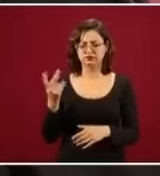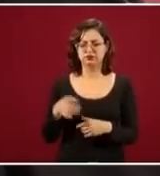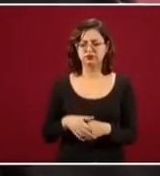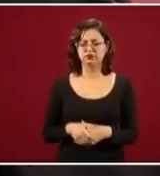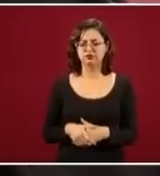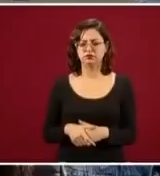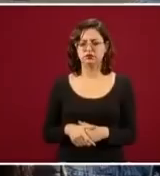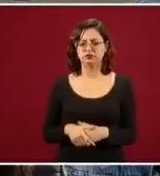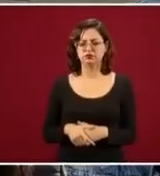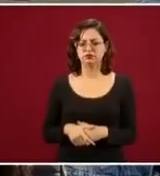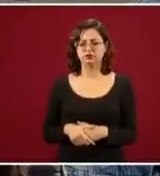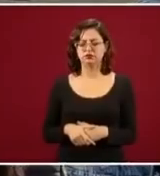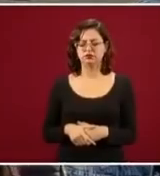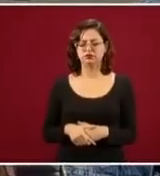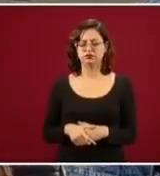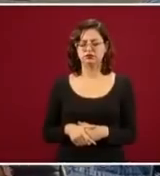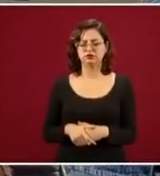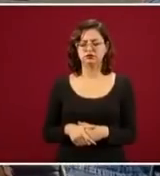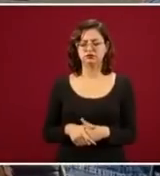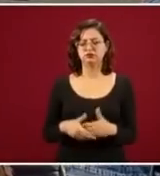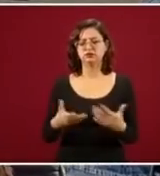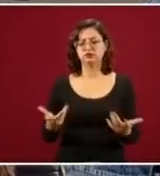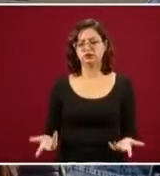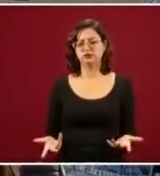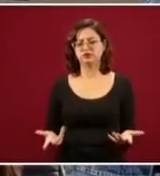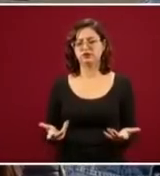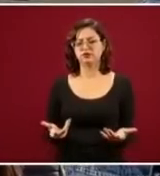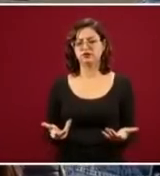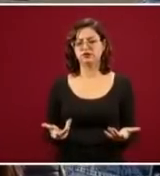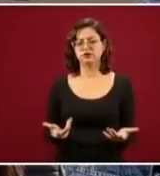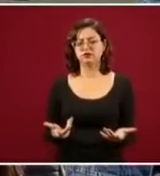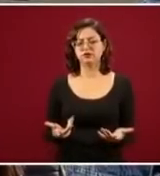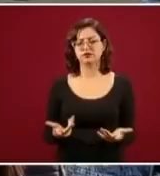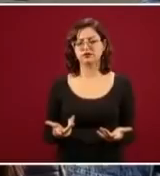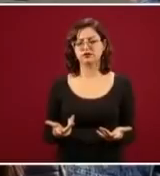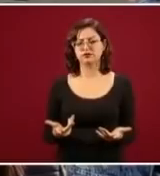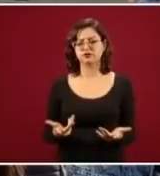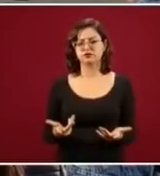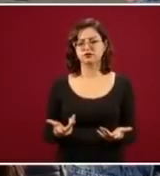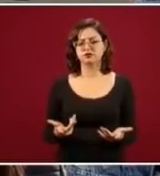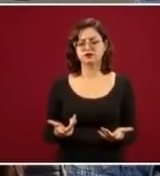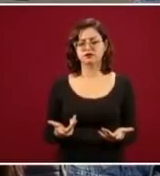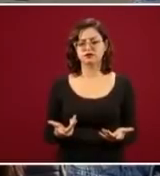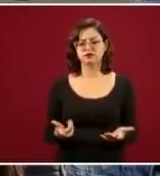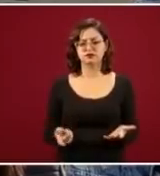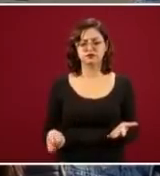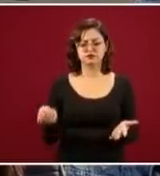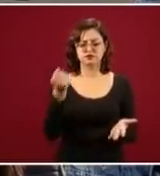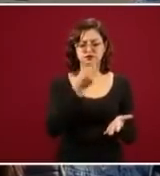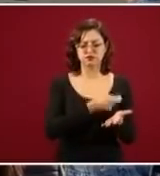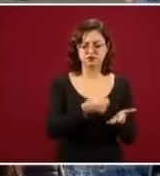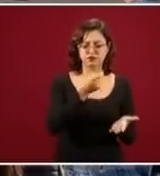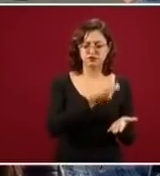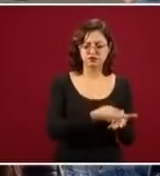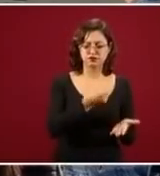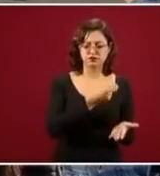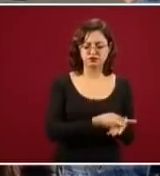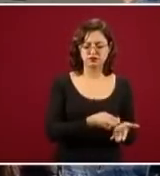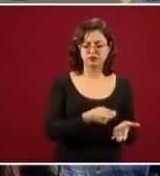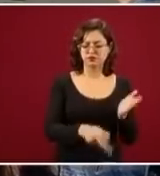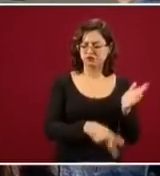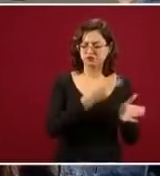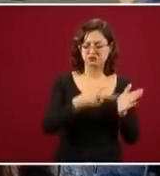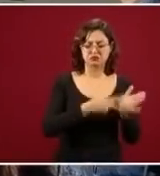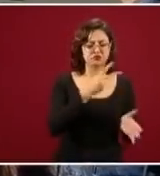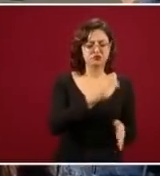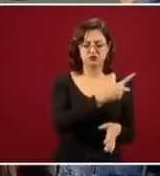Esta es la diferencia entre un escritor que no se debe de repetir y un dirigente político que